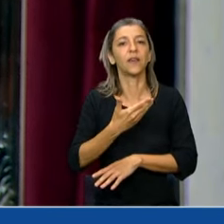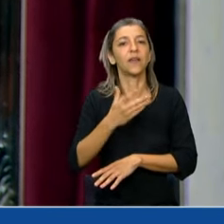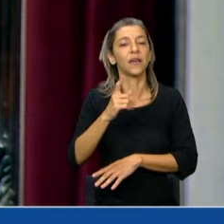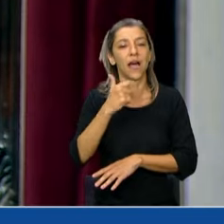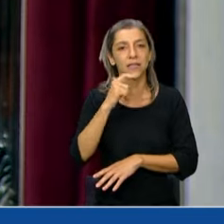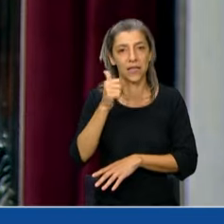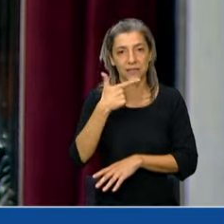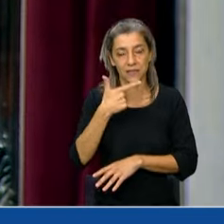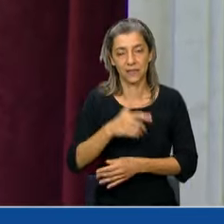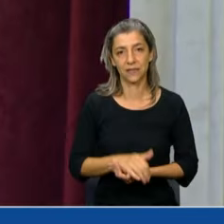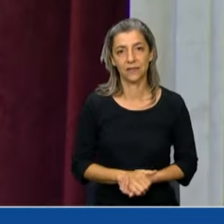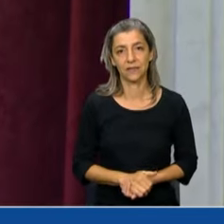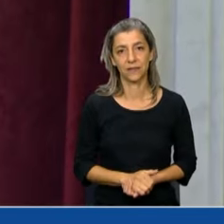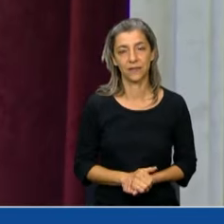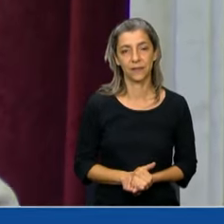casas